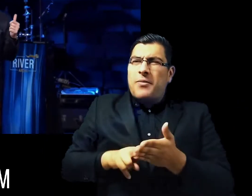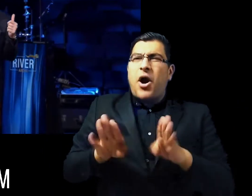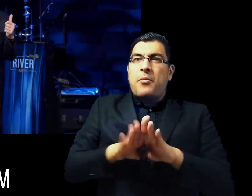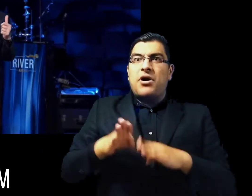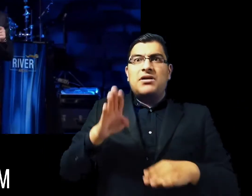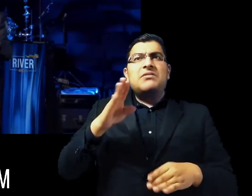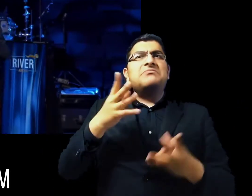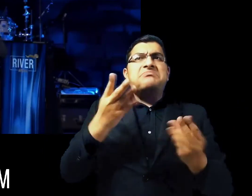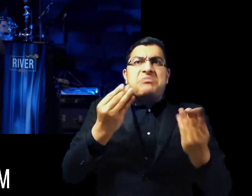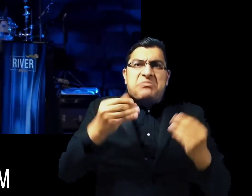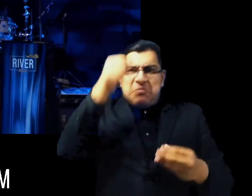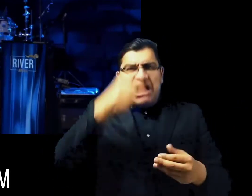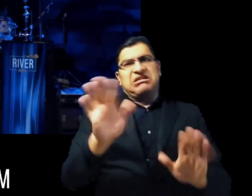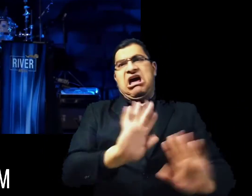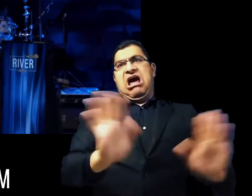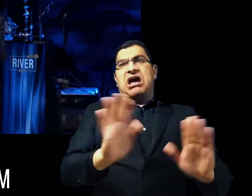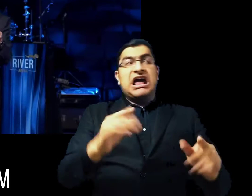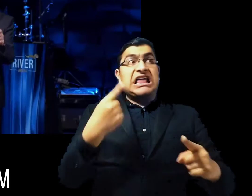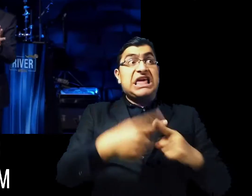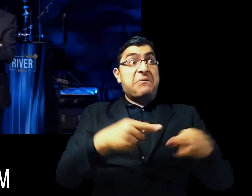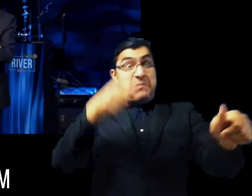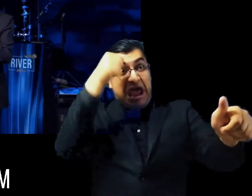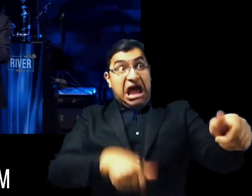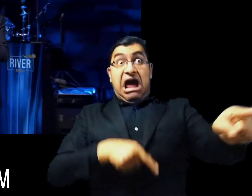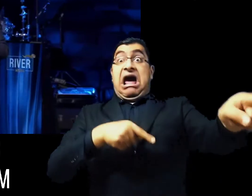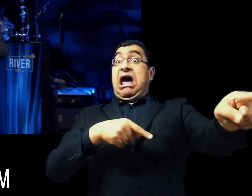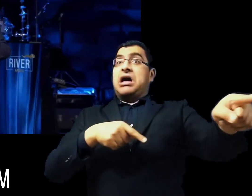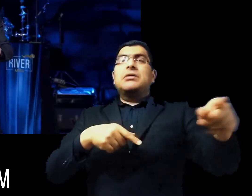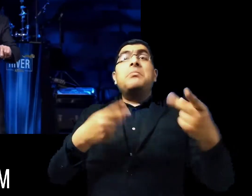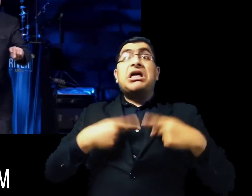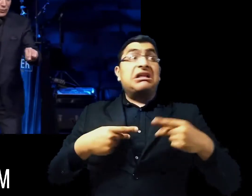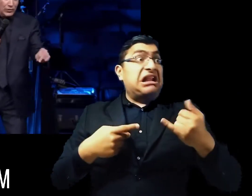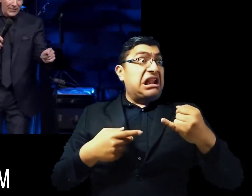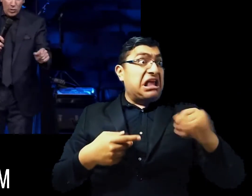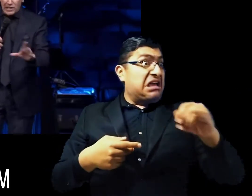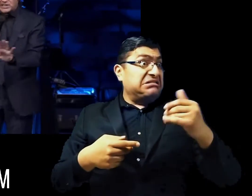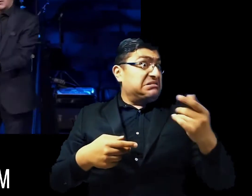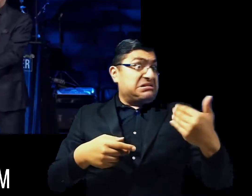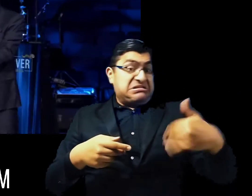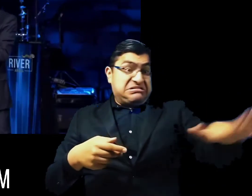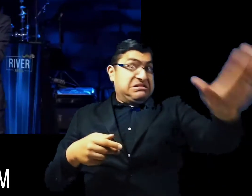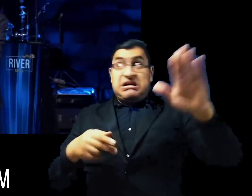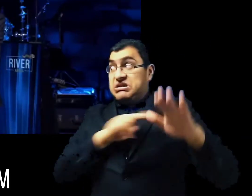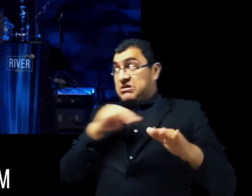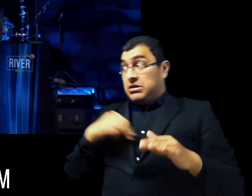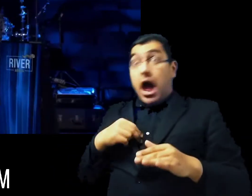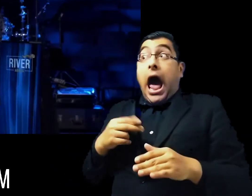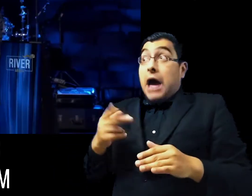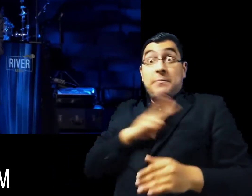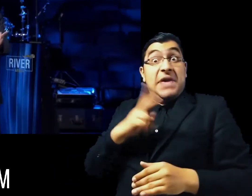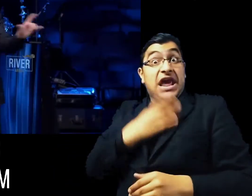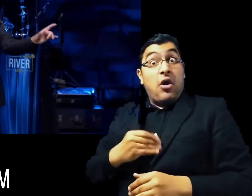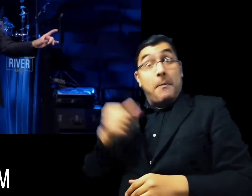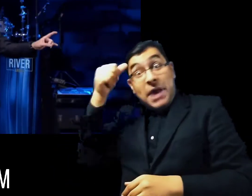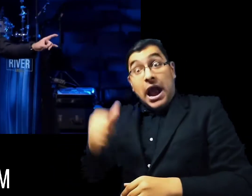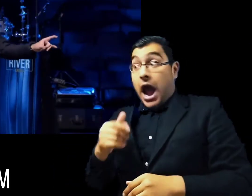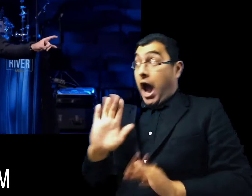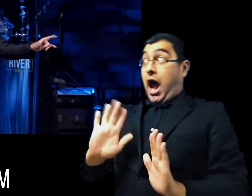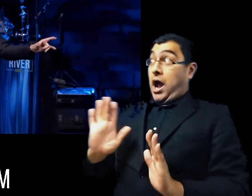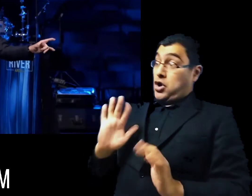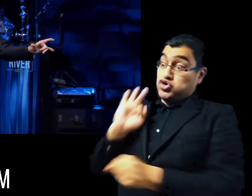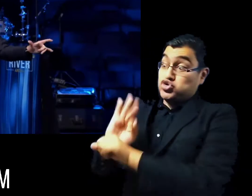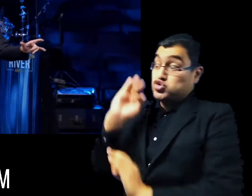unos meses atrás, si no importa quién pecó. Si es un ajeno, lo liquidamos, a menos que sea nuestro hijo, nuestro